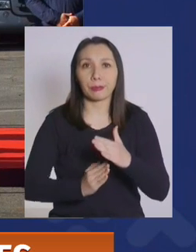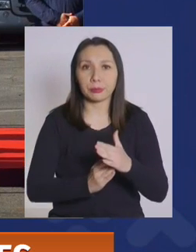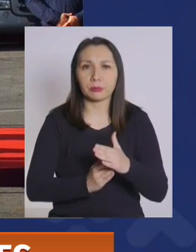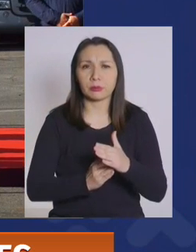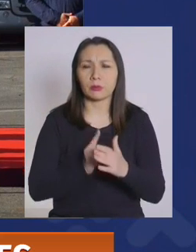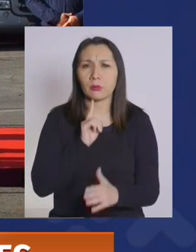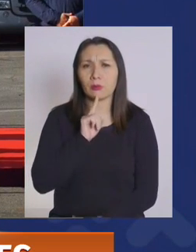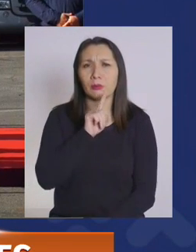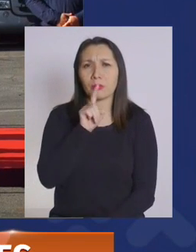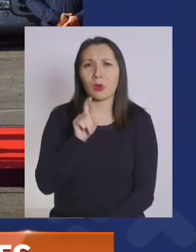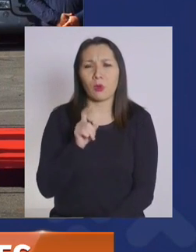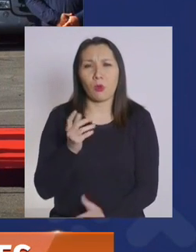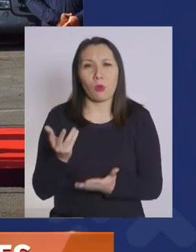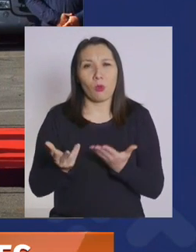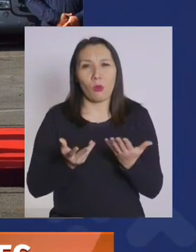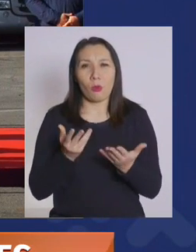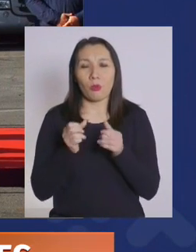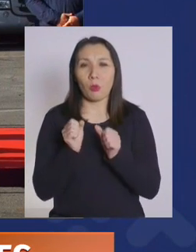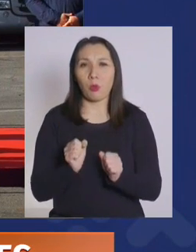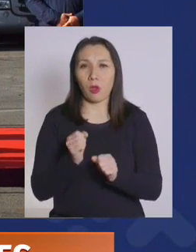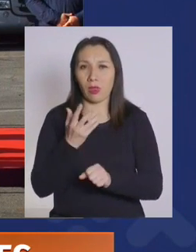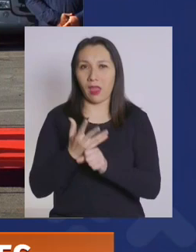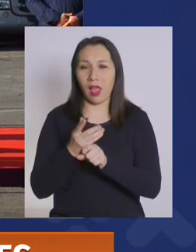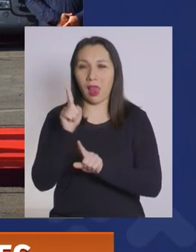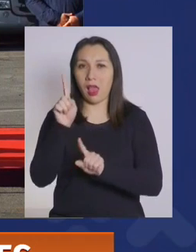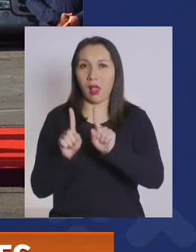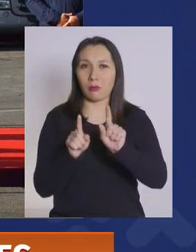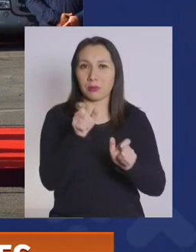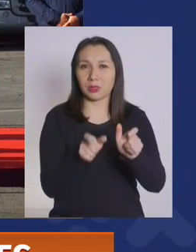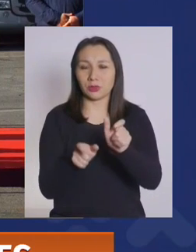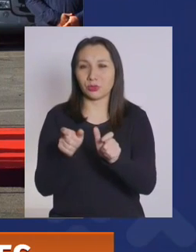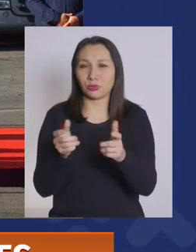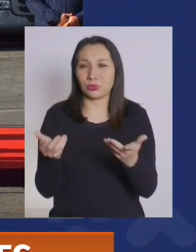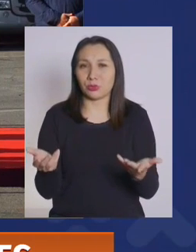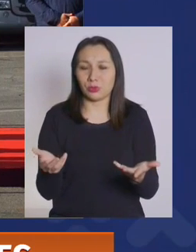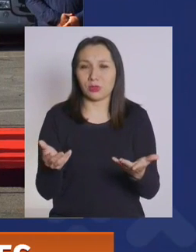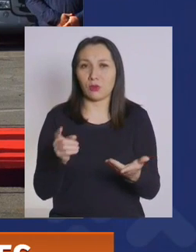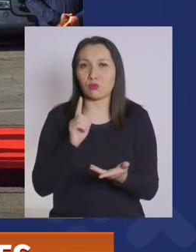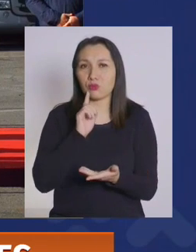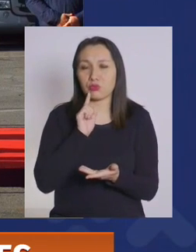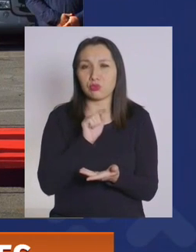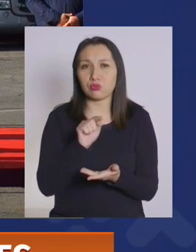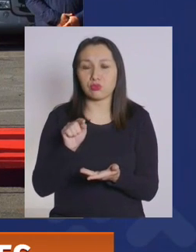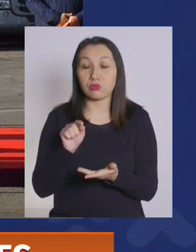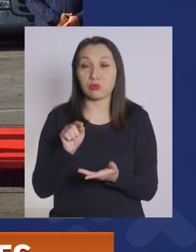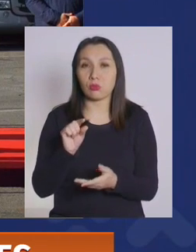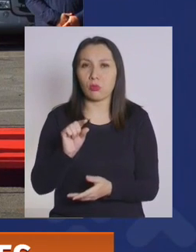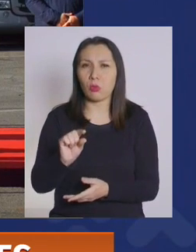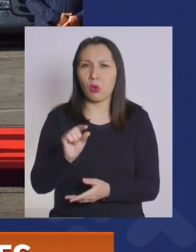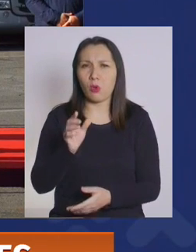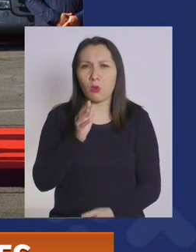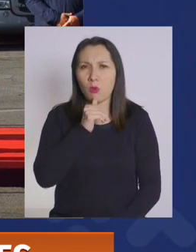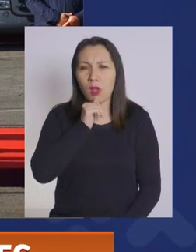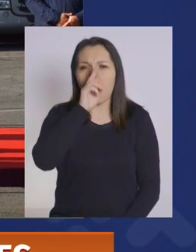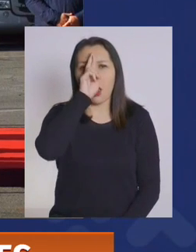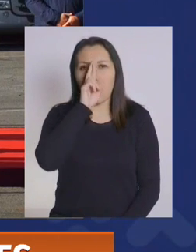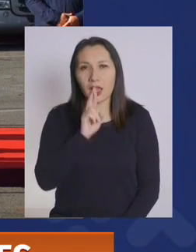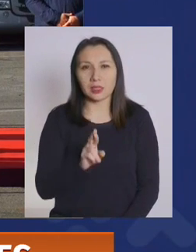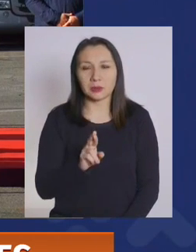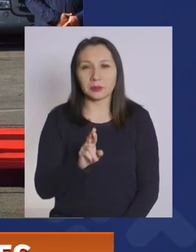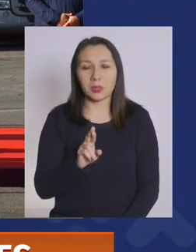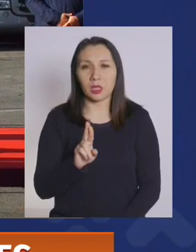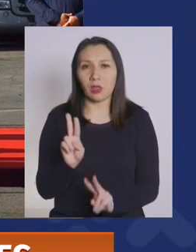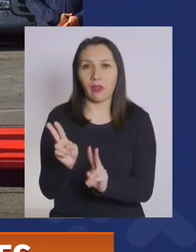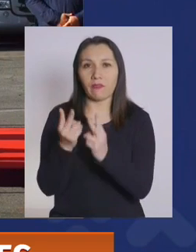pregunta cómo puede haber personas que tengan tan poco respeto por